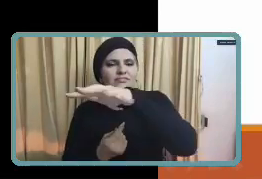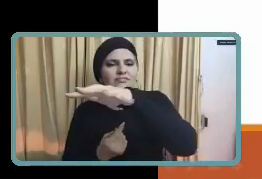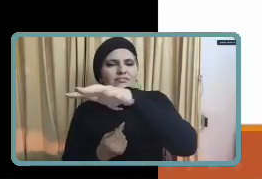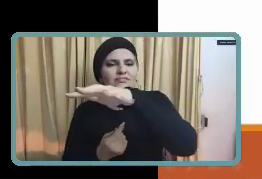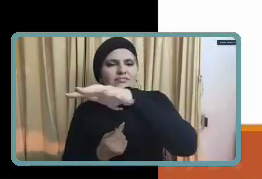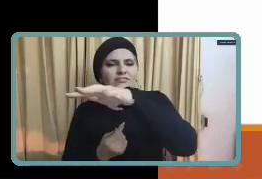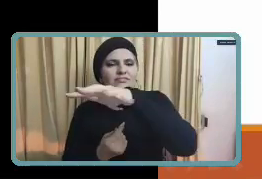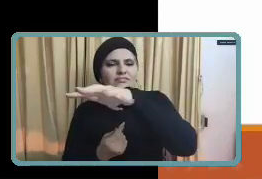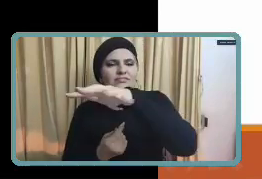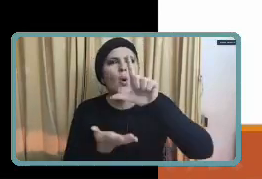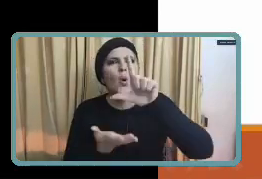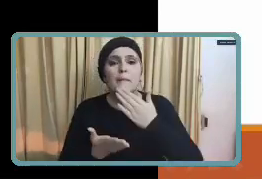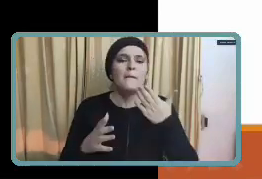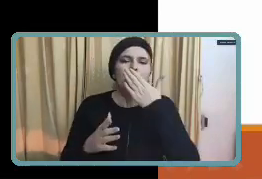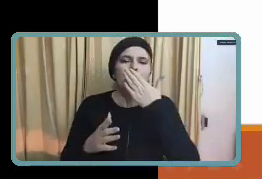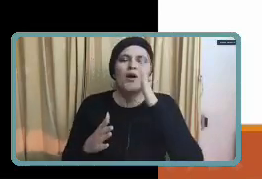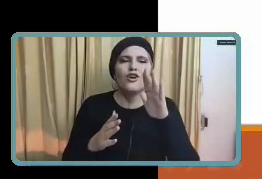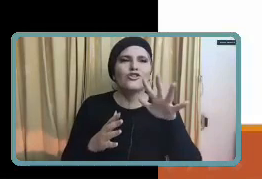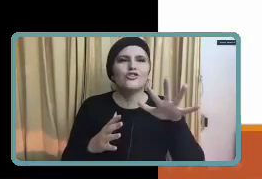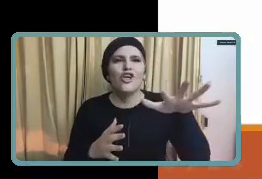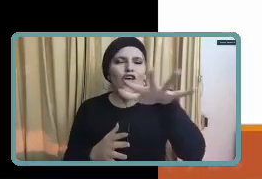que educación superior,